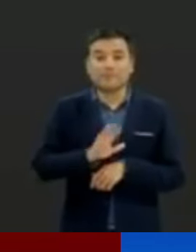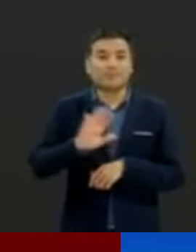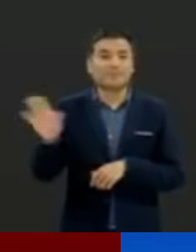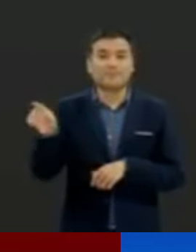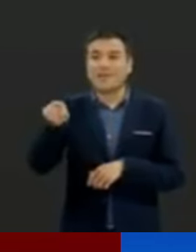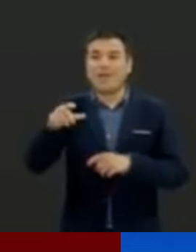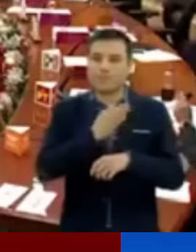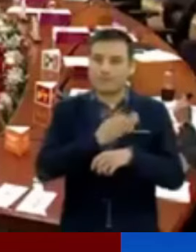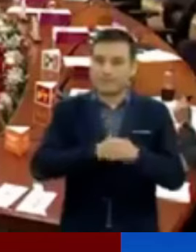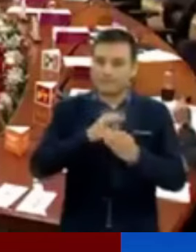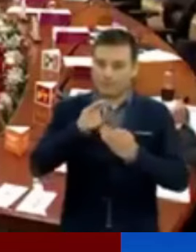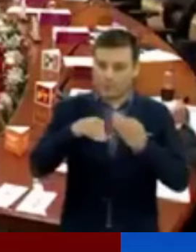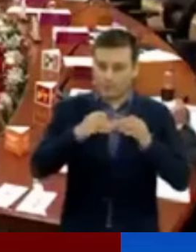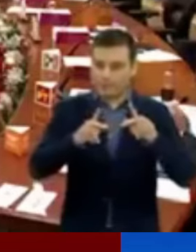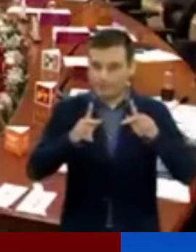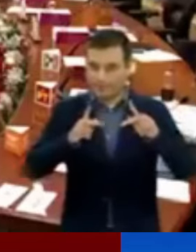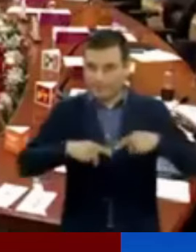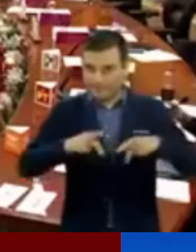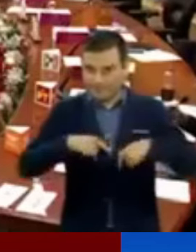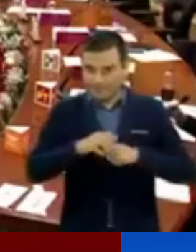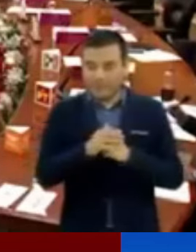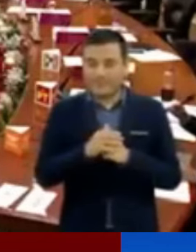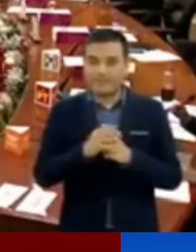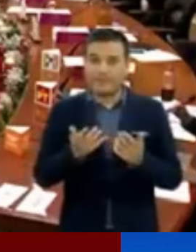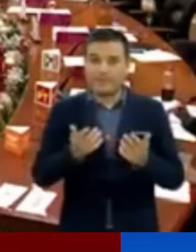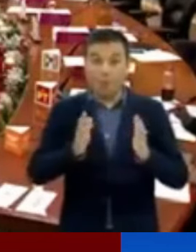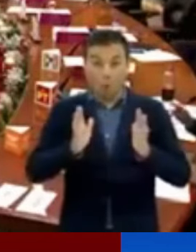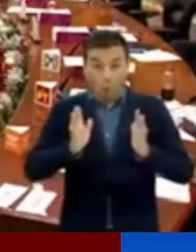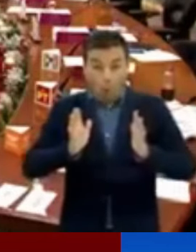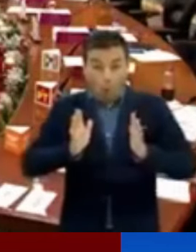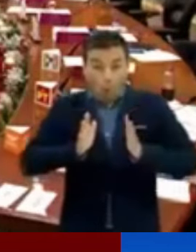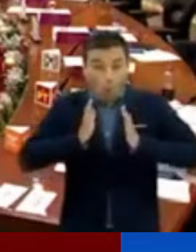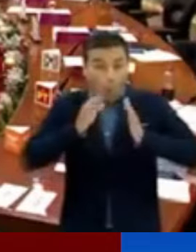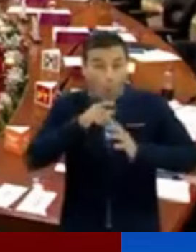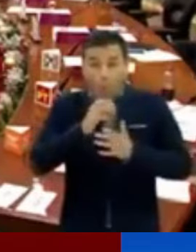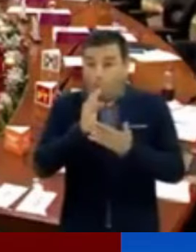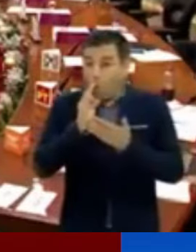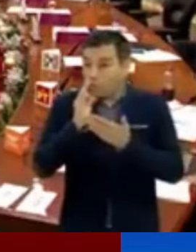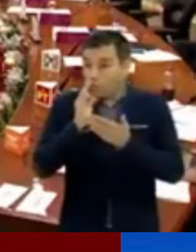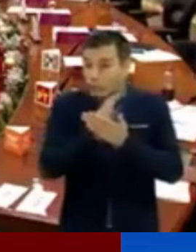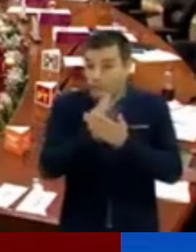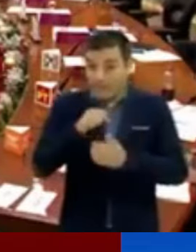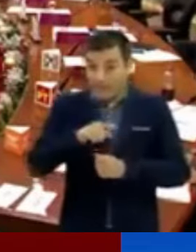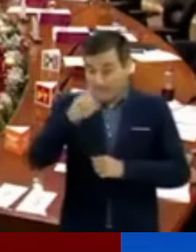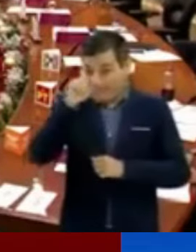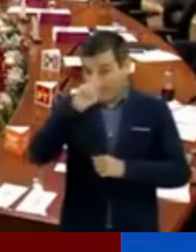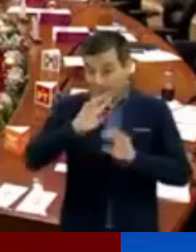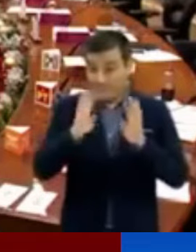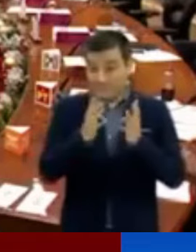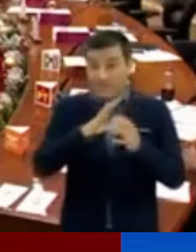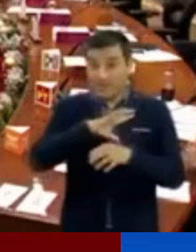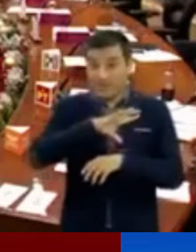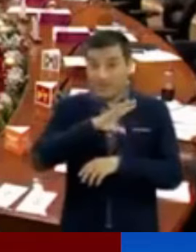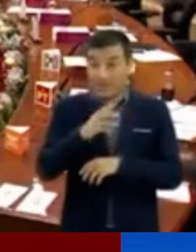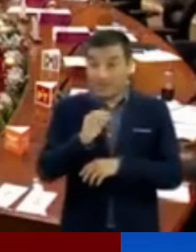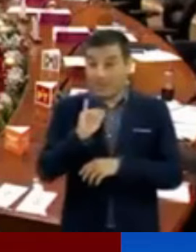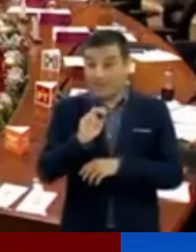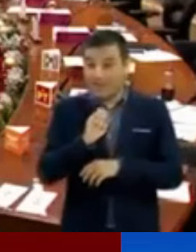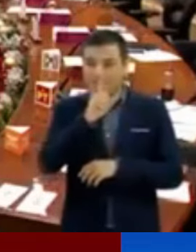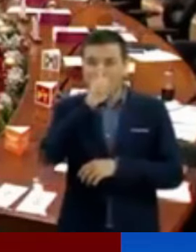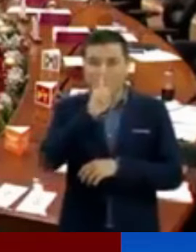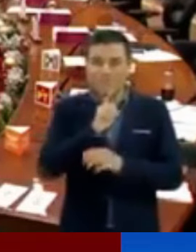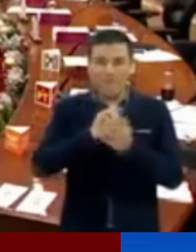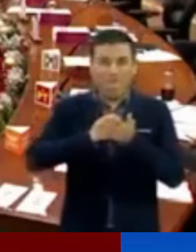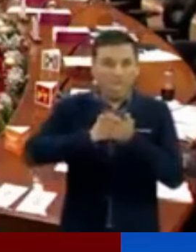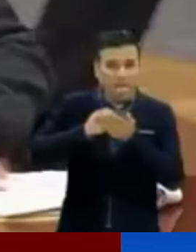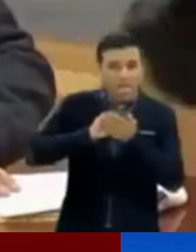agujero y escarbando. Pues creo que ya no nos sorprende que Morena venga a este Consejo General del INE nuevamente a mentir y